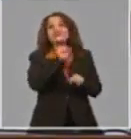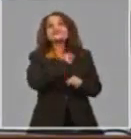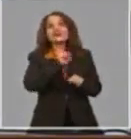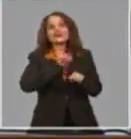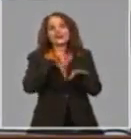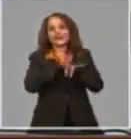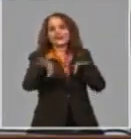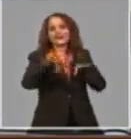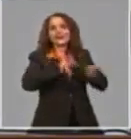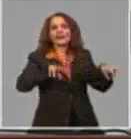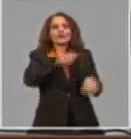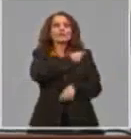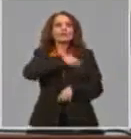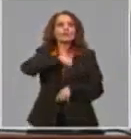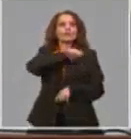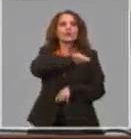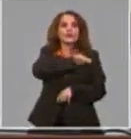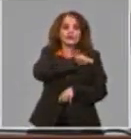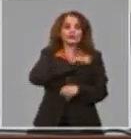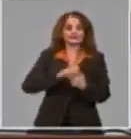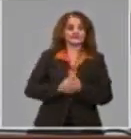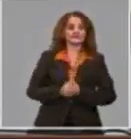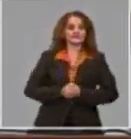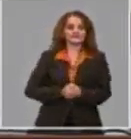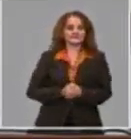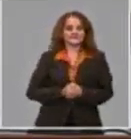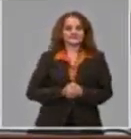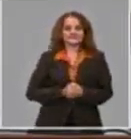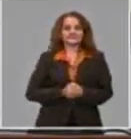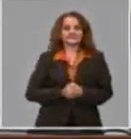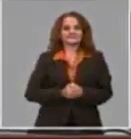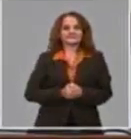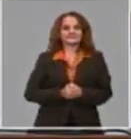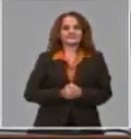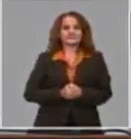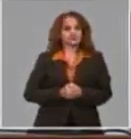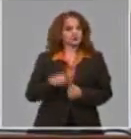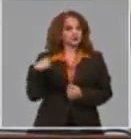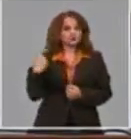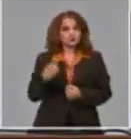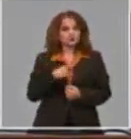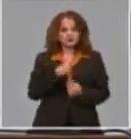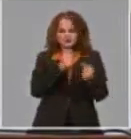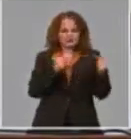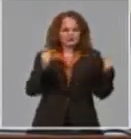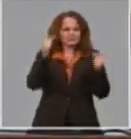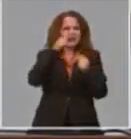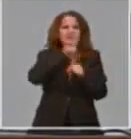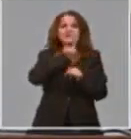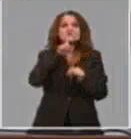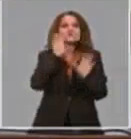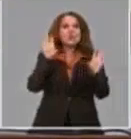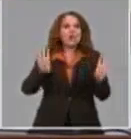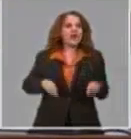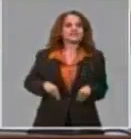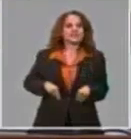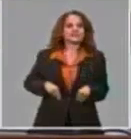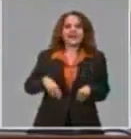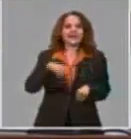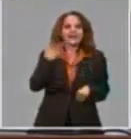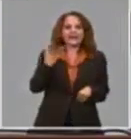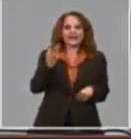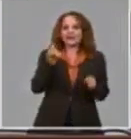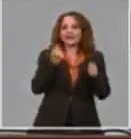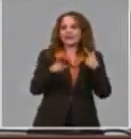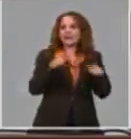nivel popular. Aquí hay una esencia, lo que estamos planteando es no admitir la actividad económica ilícita. Y ahora cuando uno